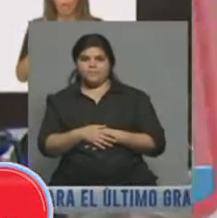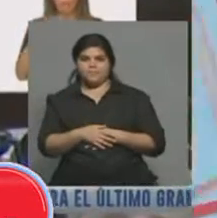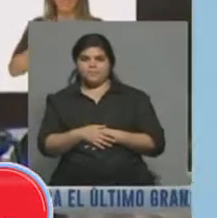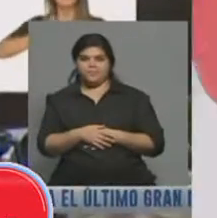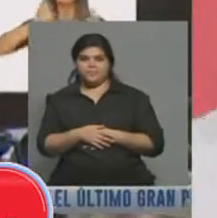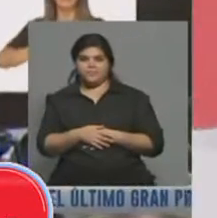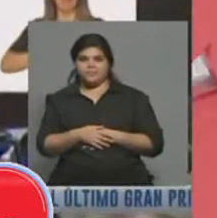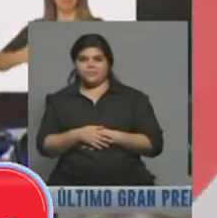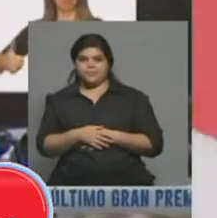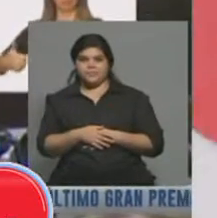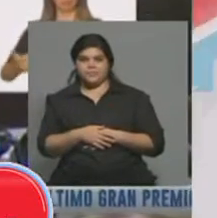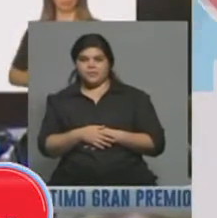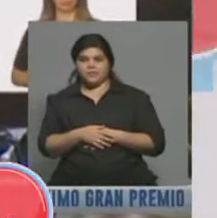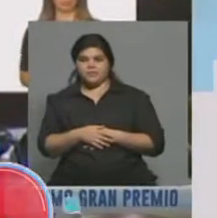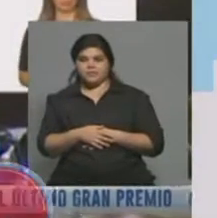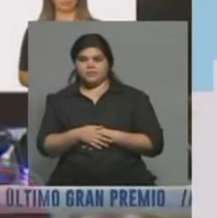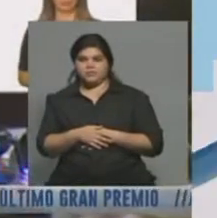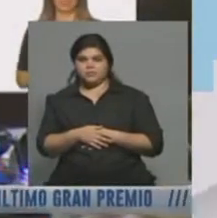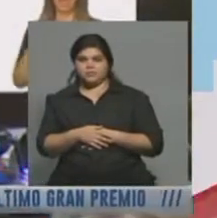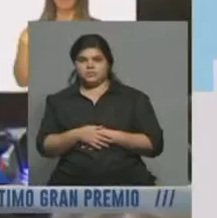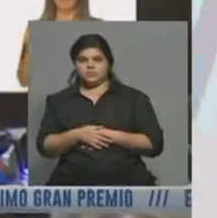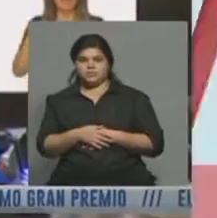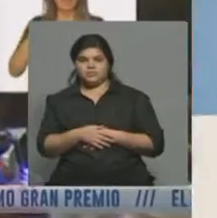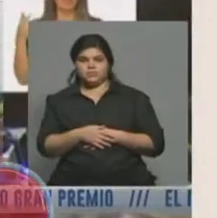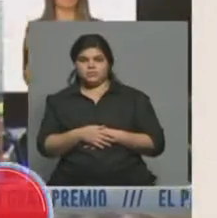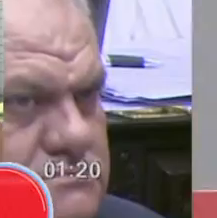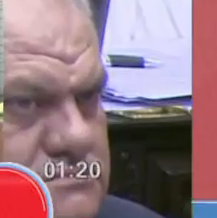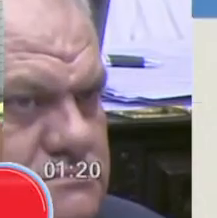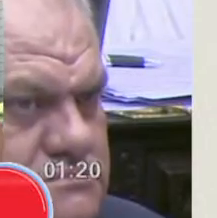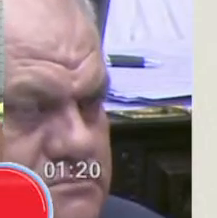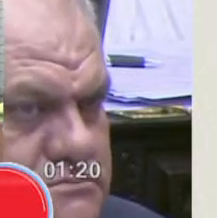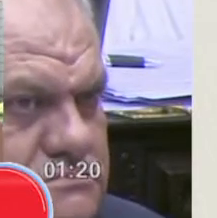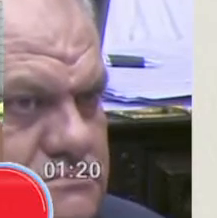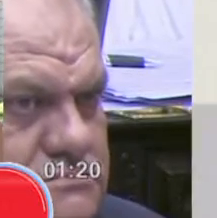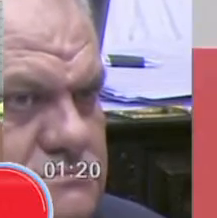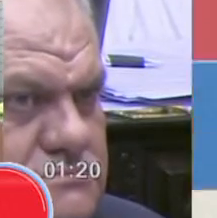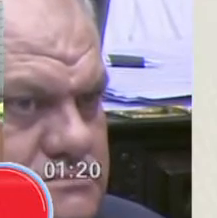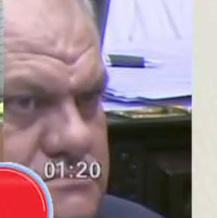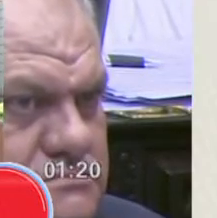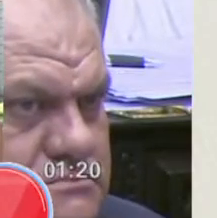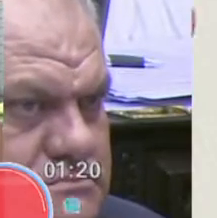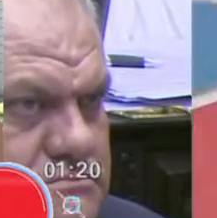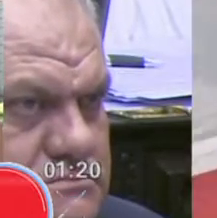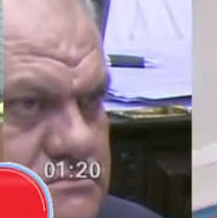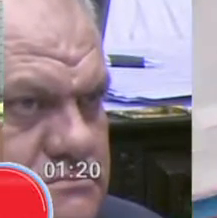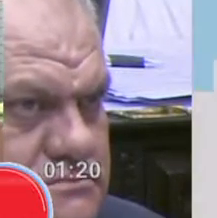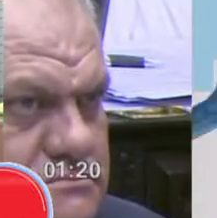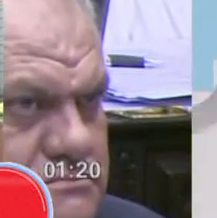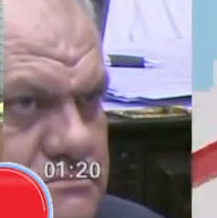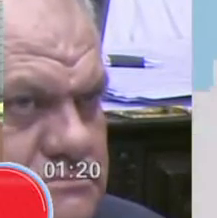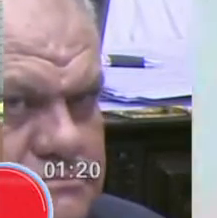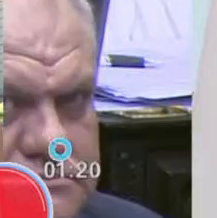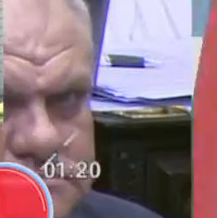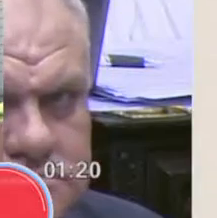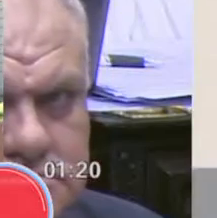participación de la mujer? Bueno, no, yo justamente creo que la mujer está participando y está